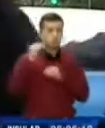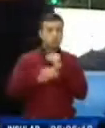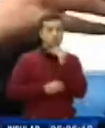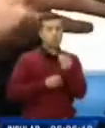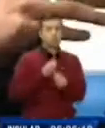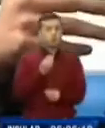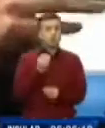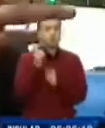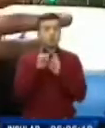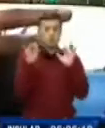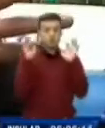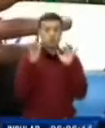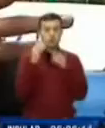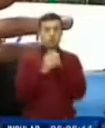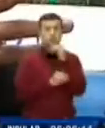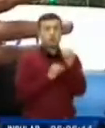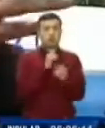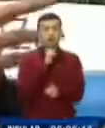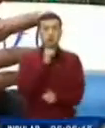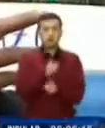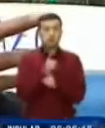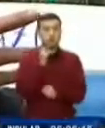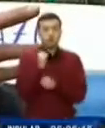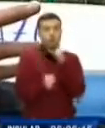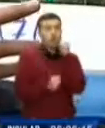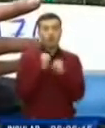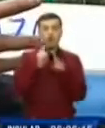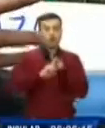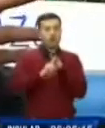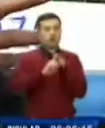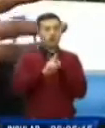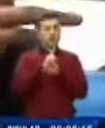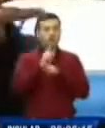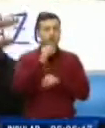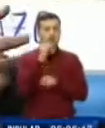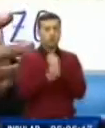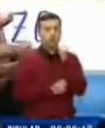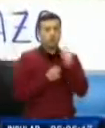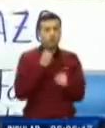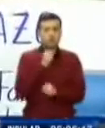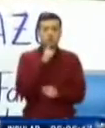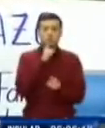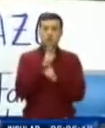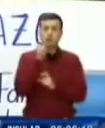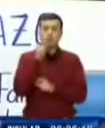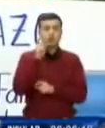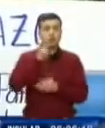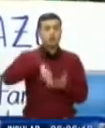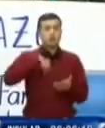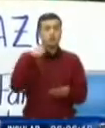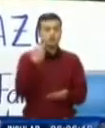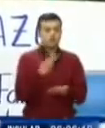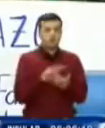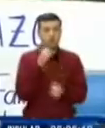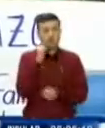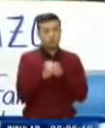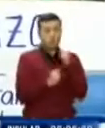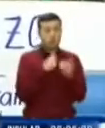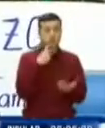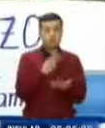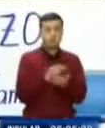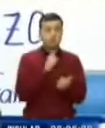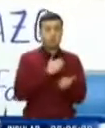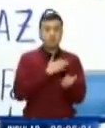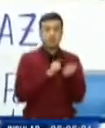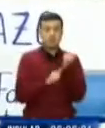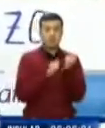viene el tumulto y él lo que hace es correr. Y el momento que corre, él cae. Después que mi hermana se